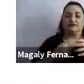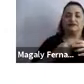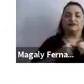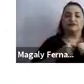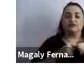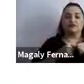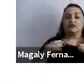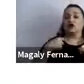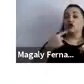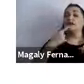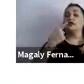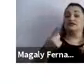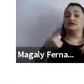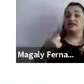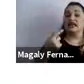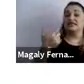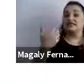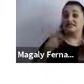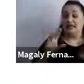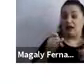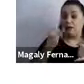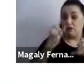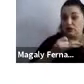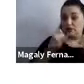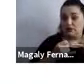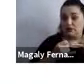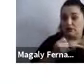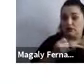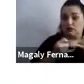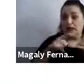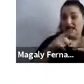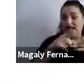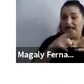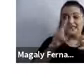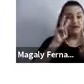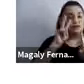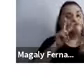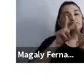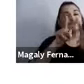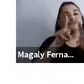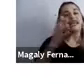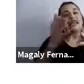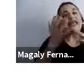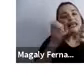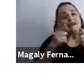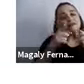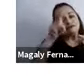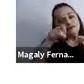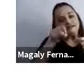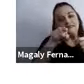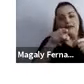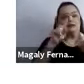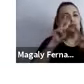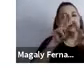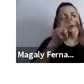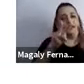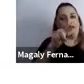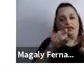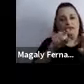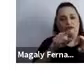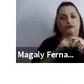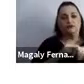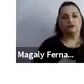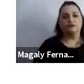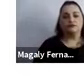Como decía, ya voy resumiendo, este es el umbral. Tenemos que aspirar. No sé si aquí, perdón,